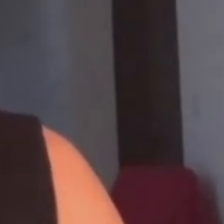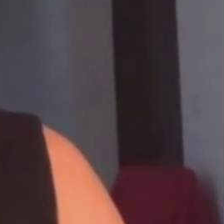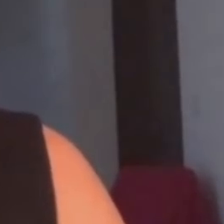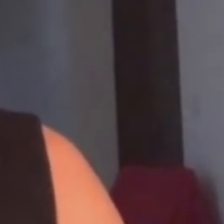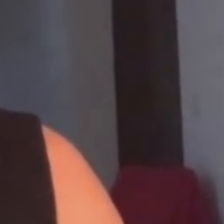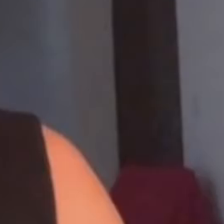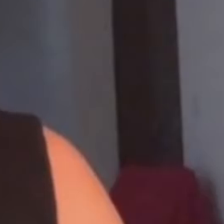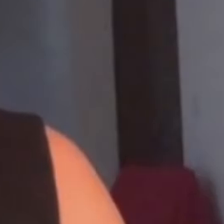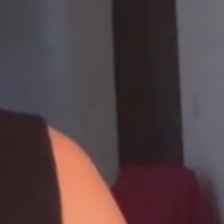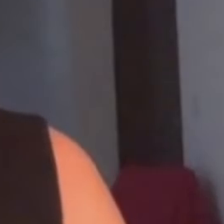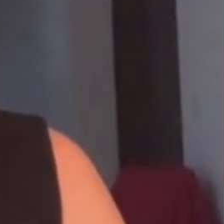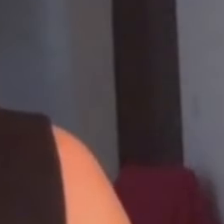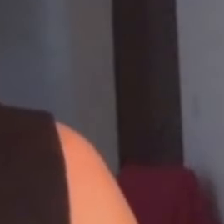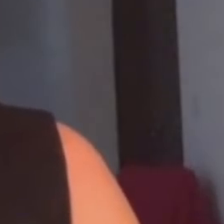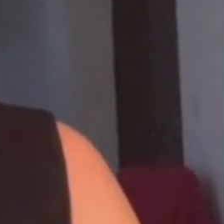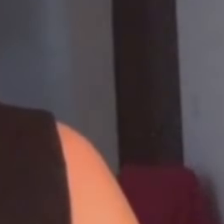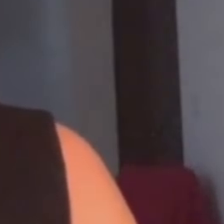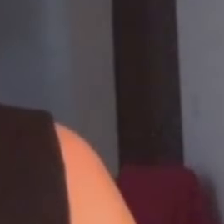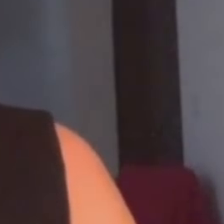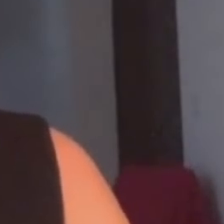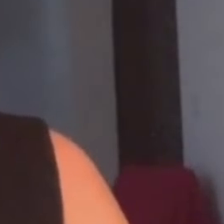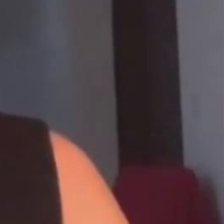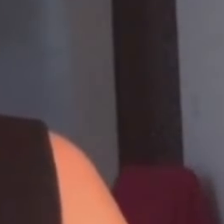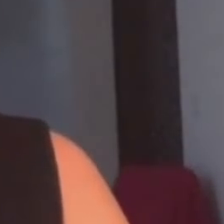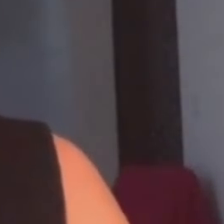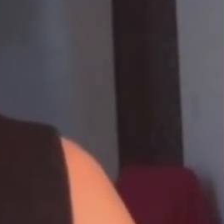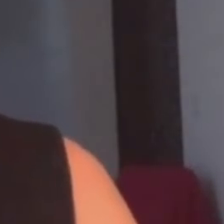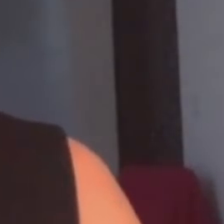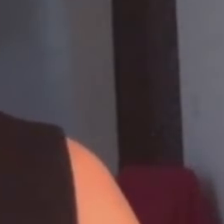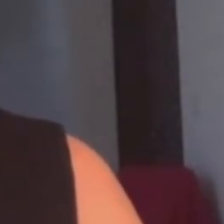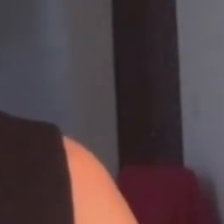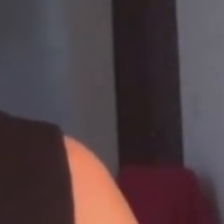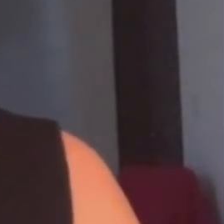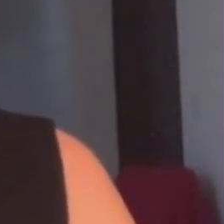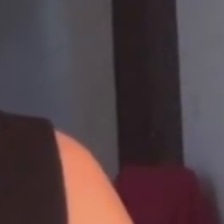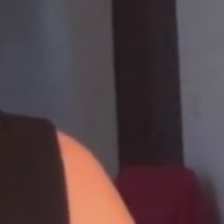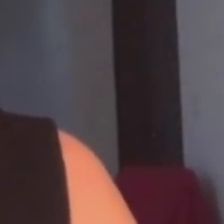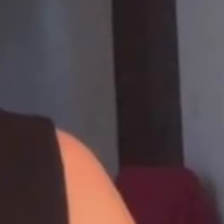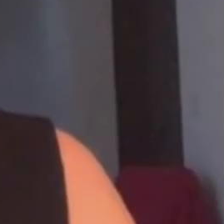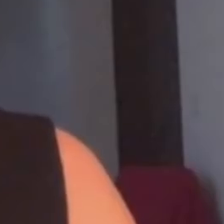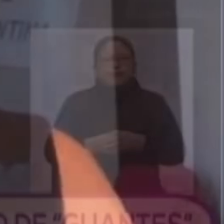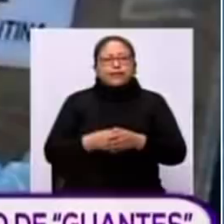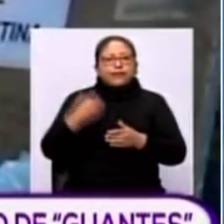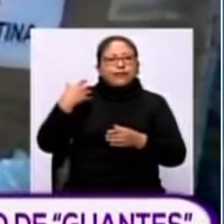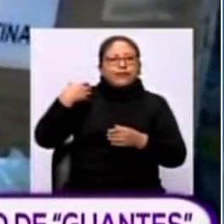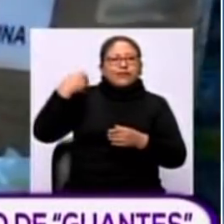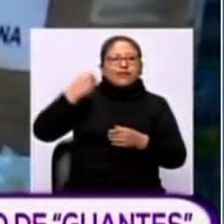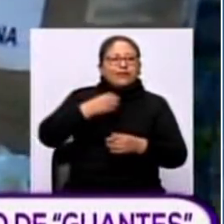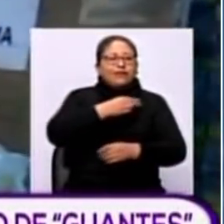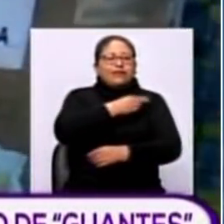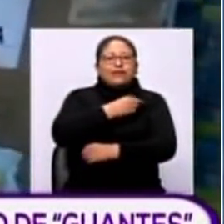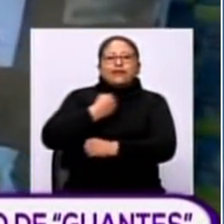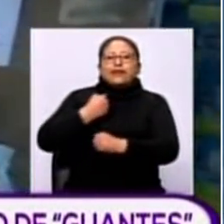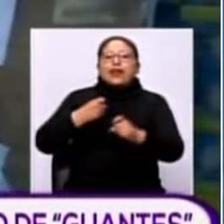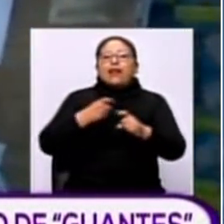con esta investigación. Por un lado, este hallazgo de ya concreto el armamento que envió